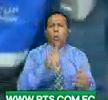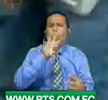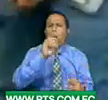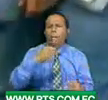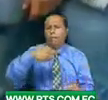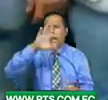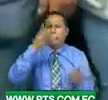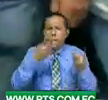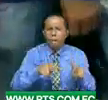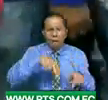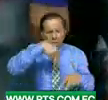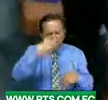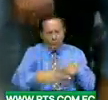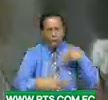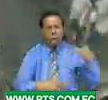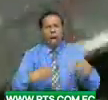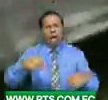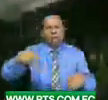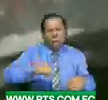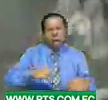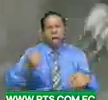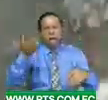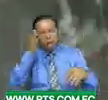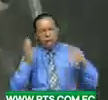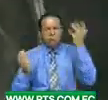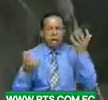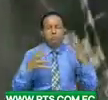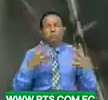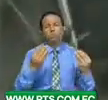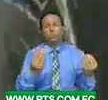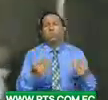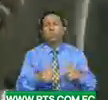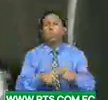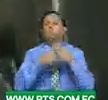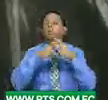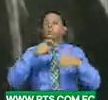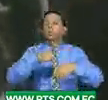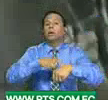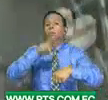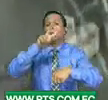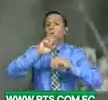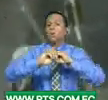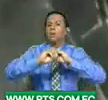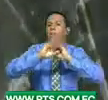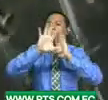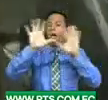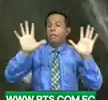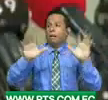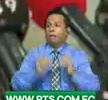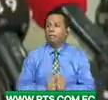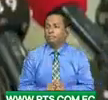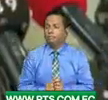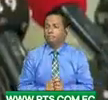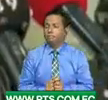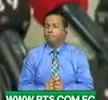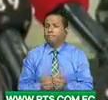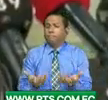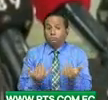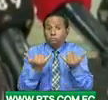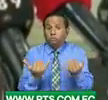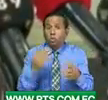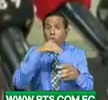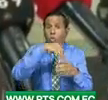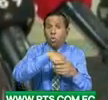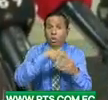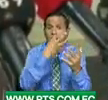de heridos. El amotinamiento carcelario empezó a eso de las 2 de la madrugada. Lo que se vivió hoy en el